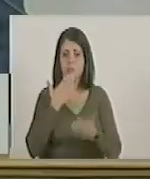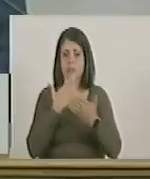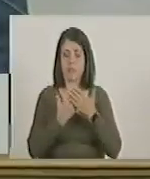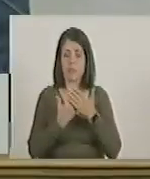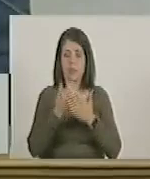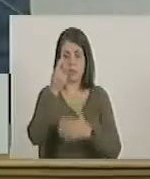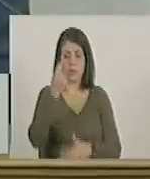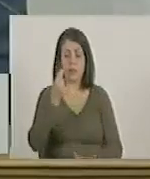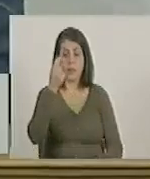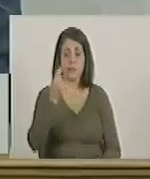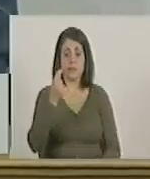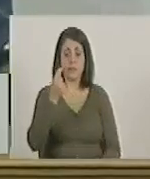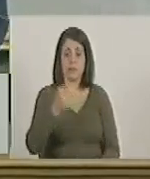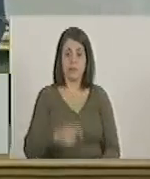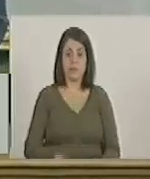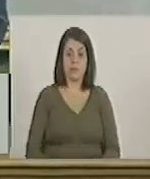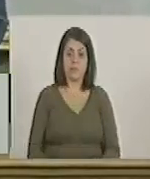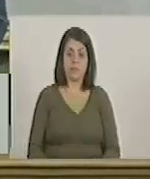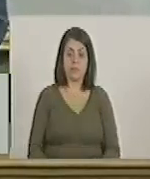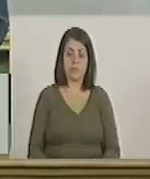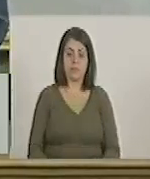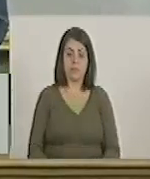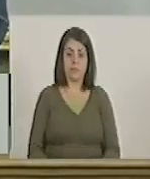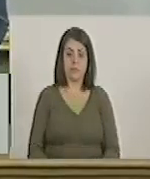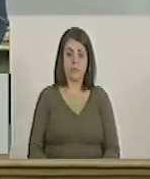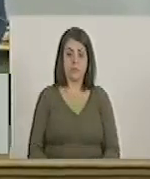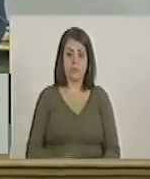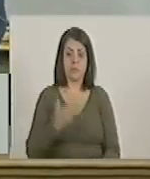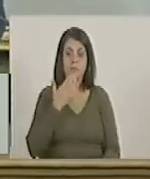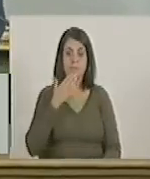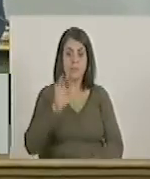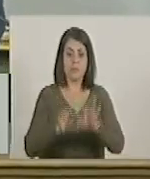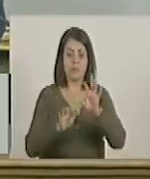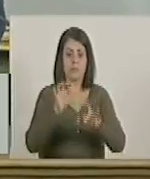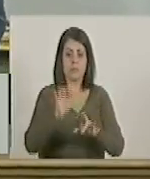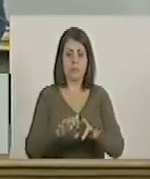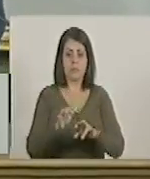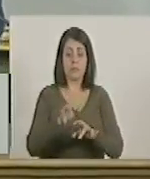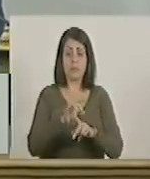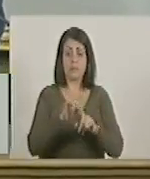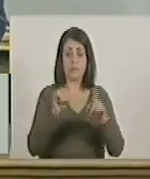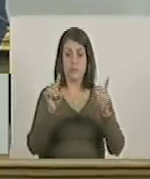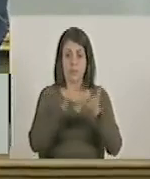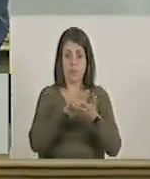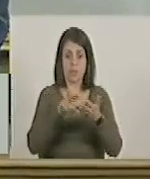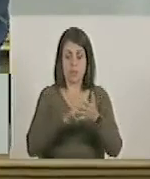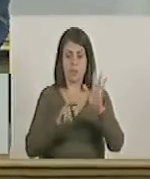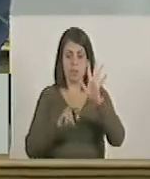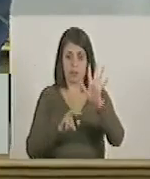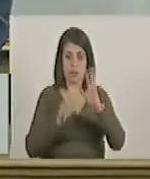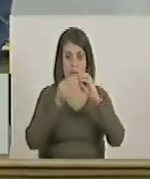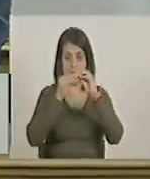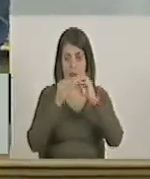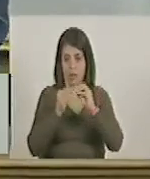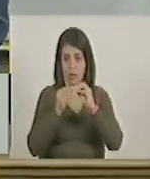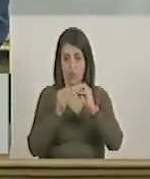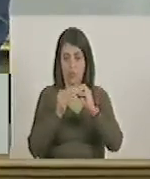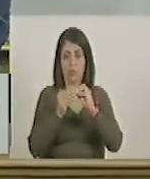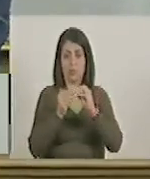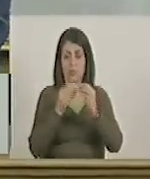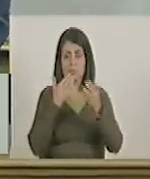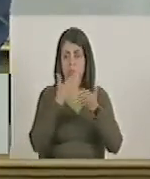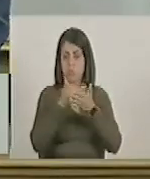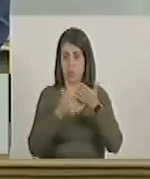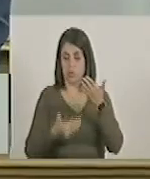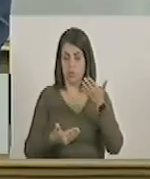Gracias, diputada. Vamos a pedirle entonces a la secretaria que lea el numeral 5 con la corrección